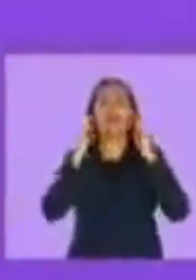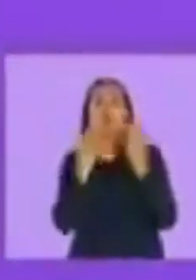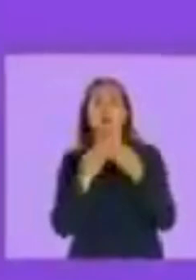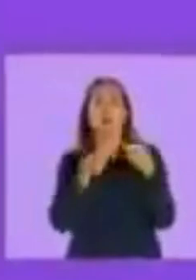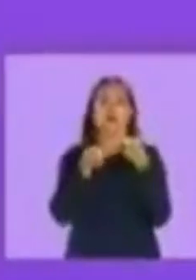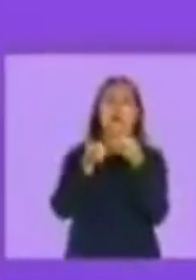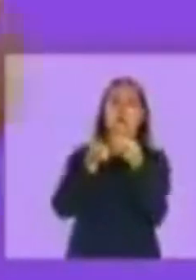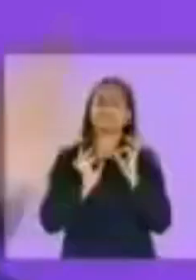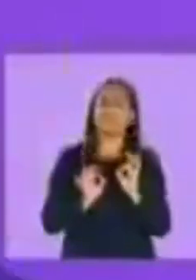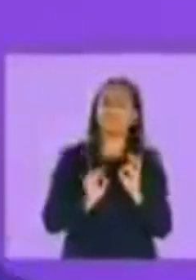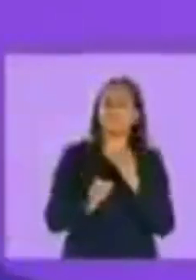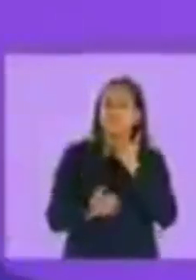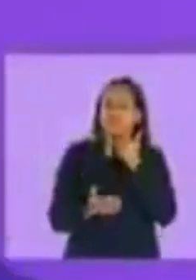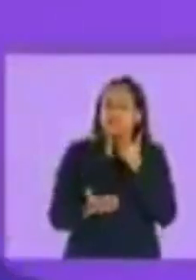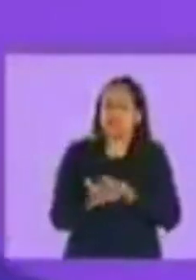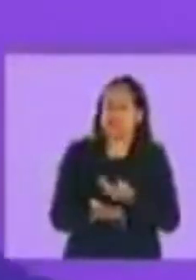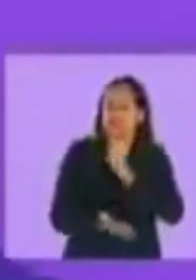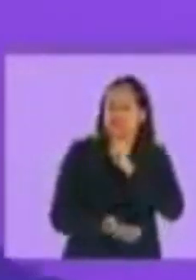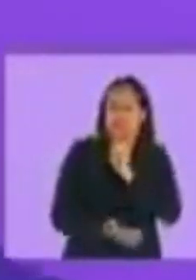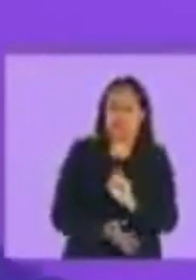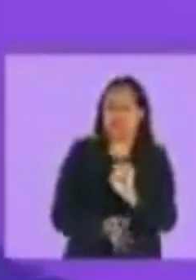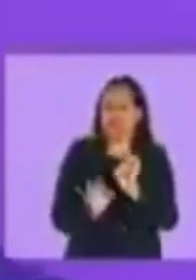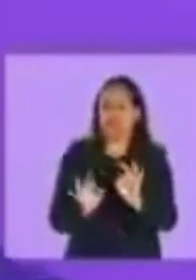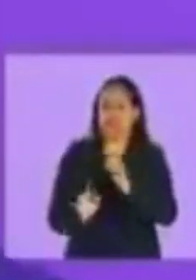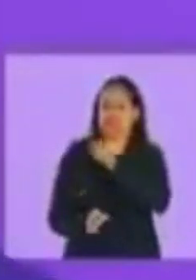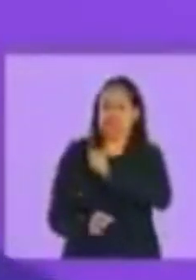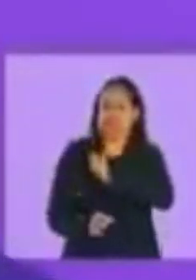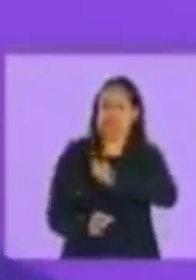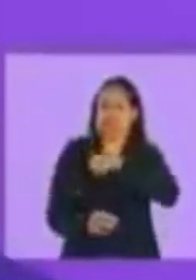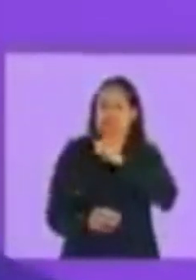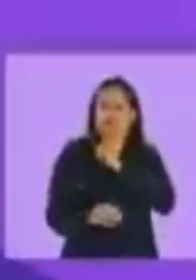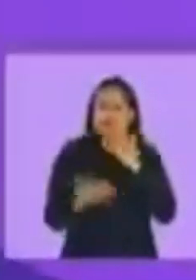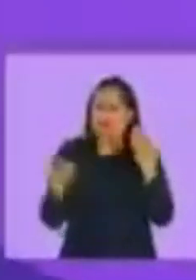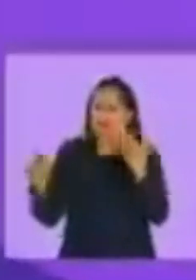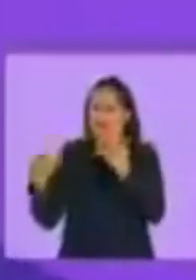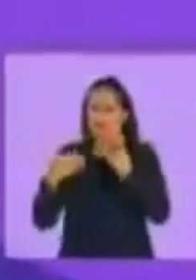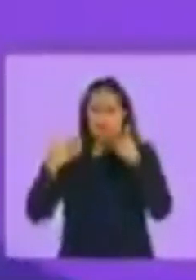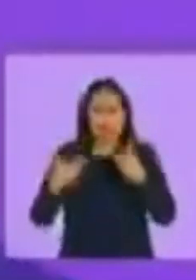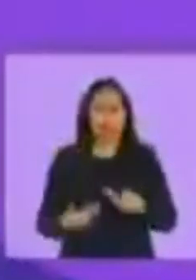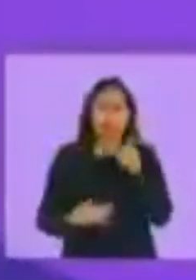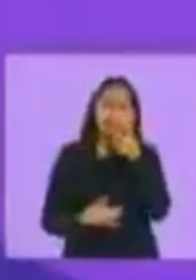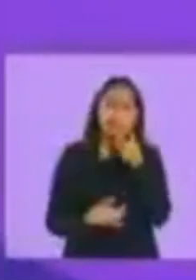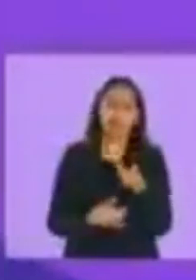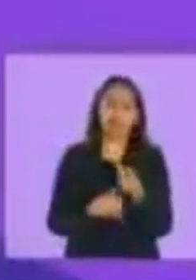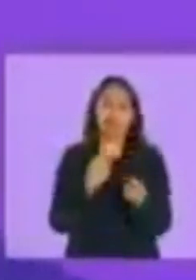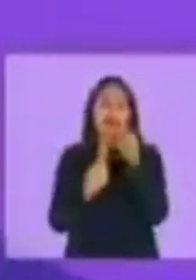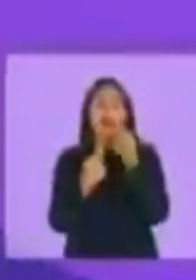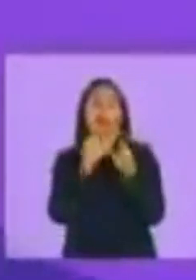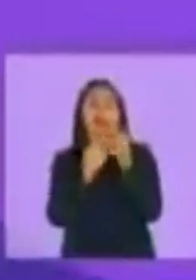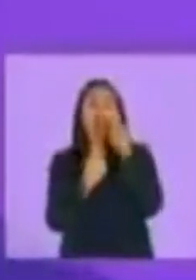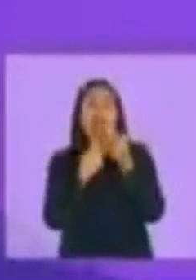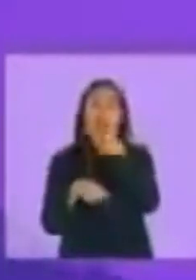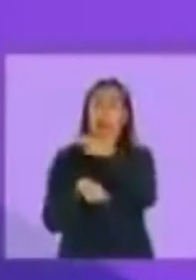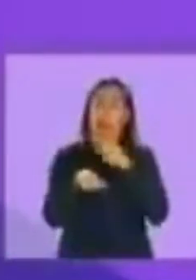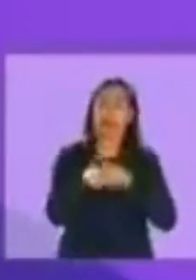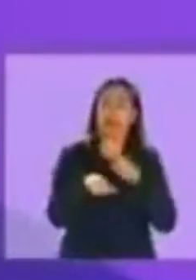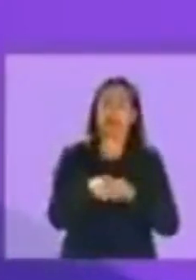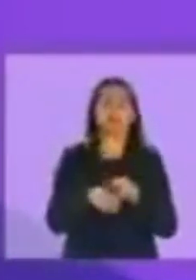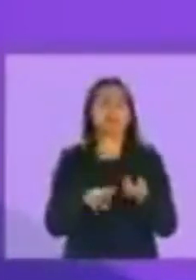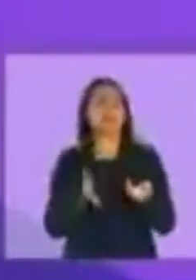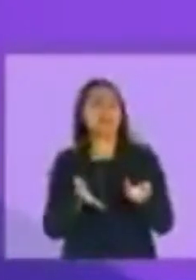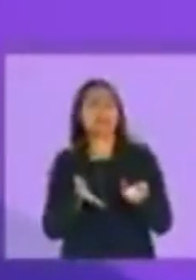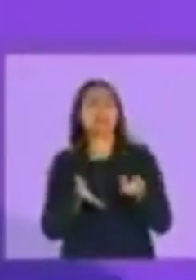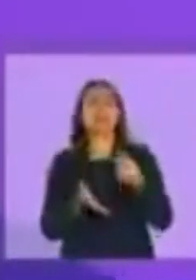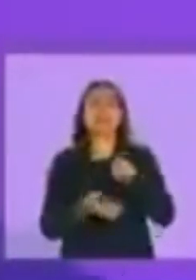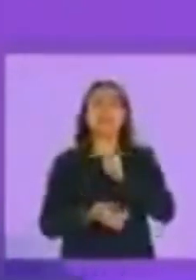año 2018, se mantuvo totalmente hermético al respecto y reacio a presentar un parte